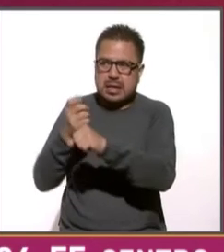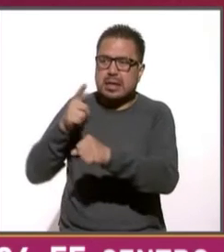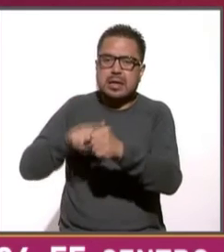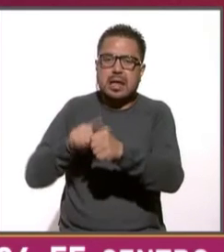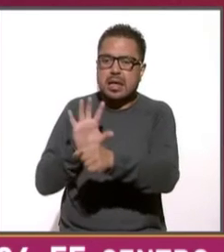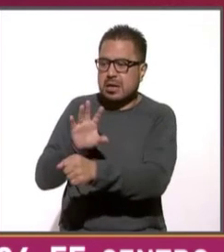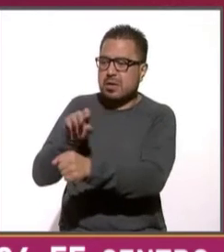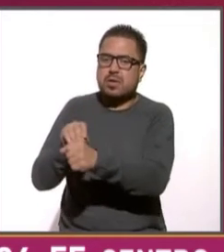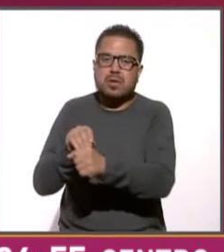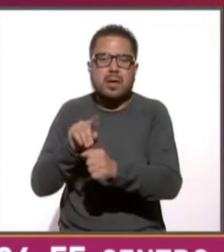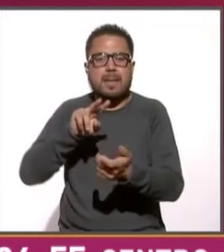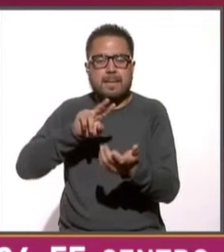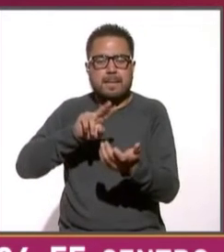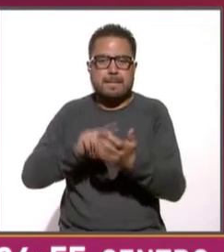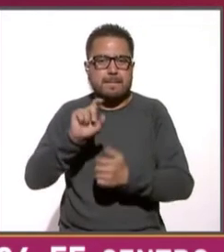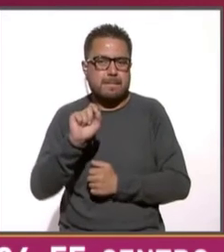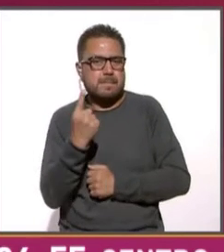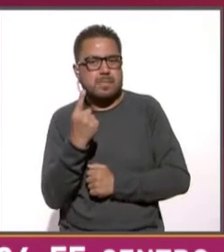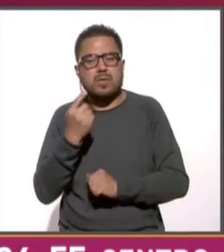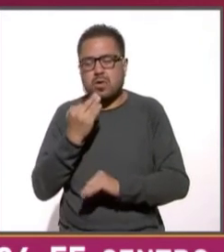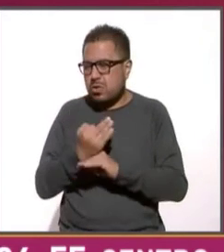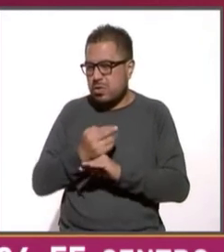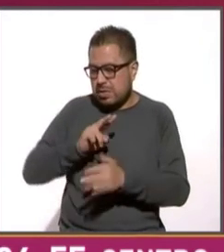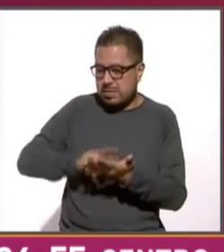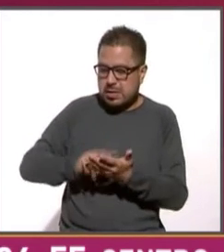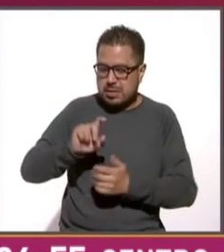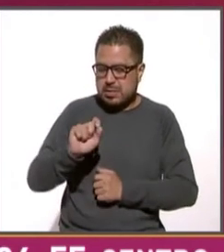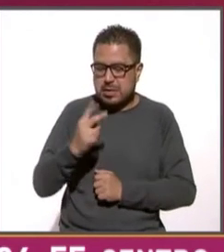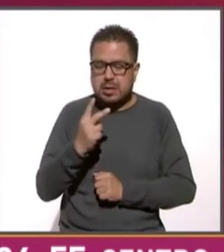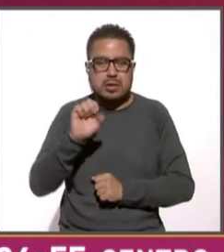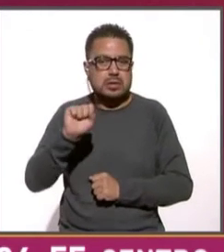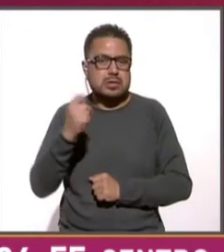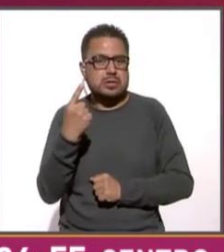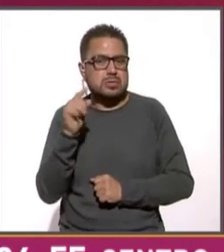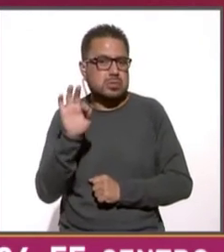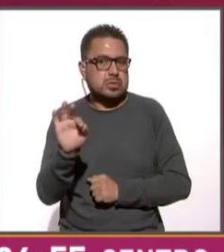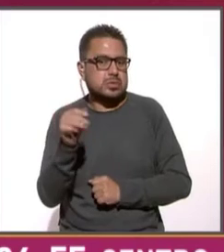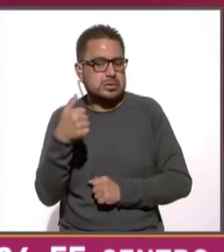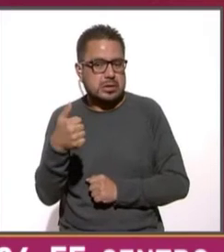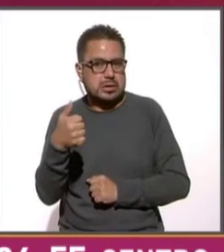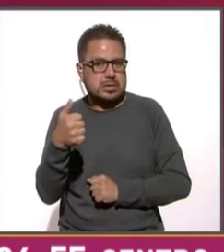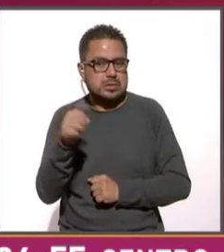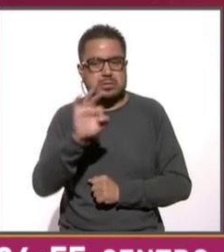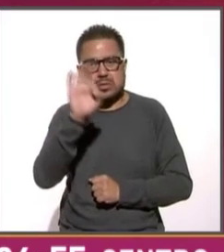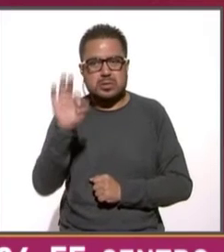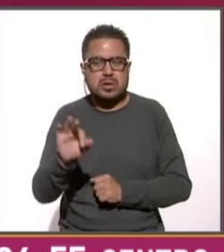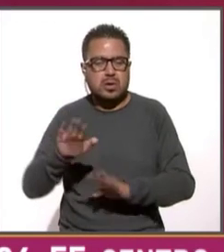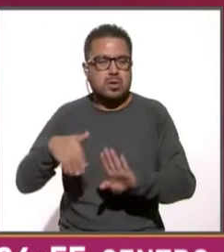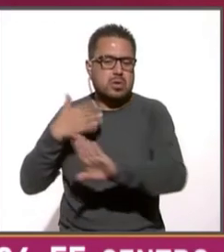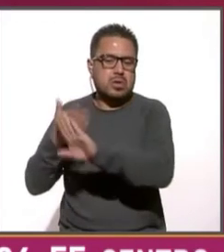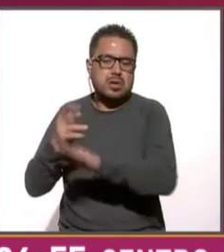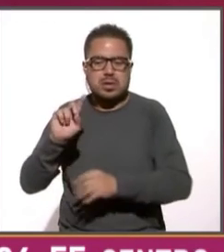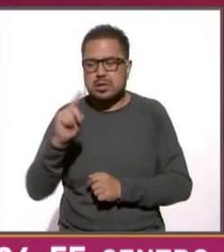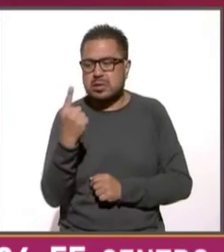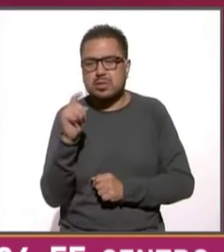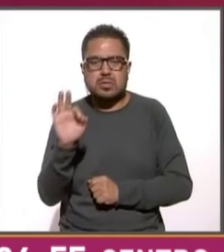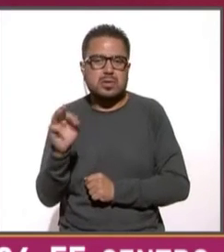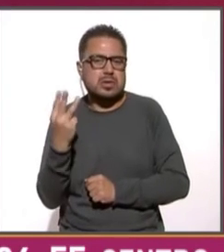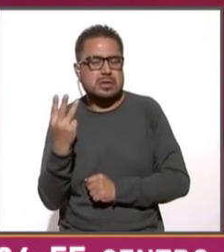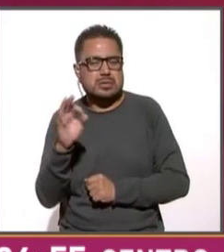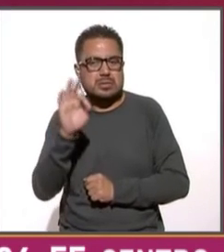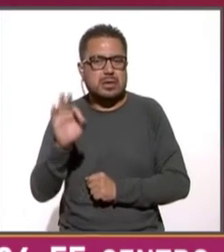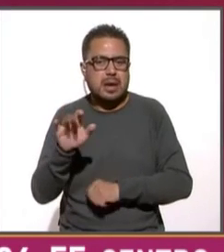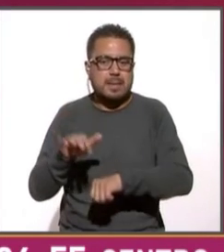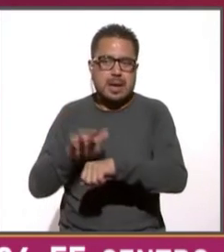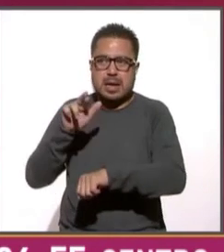incluyendo el 2021 y ahora el 2022, 61.6. contra 31.3. No es la